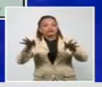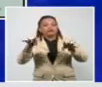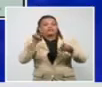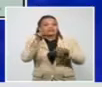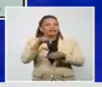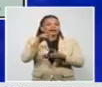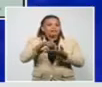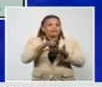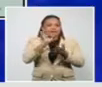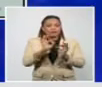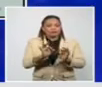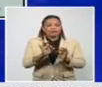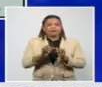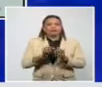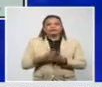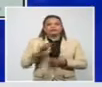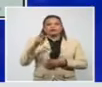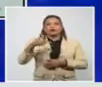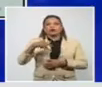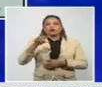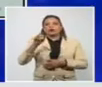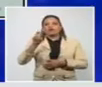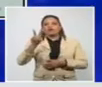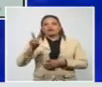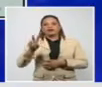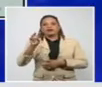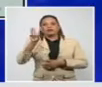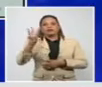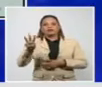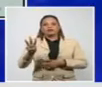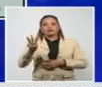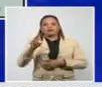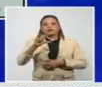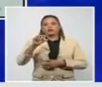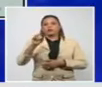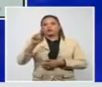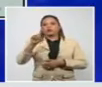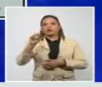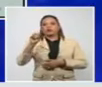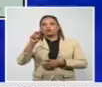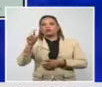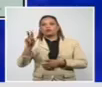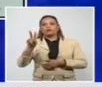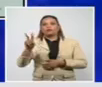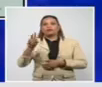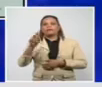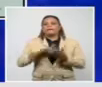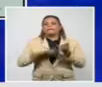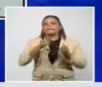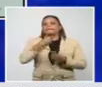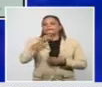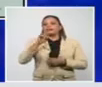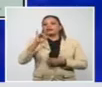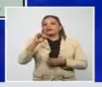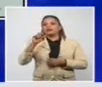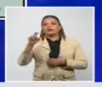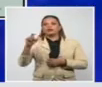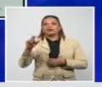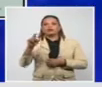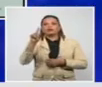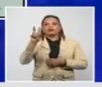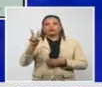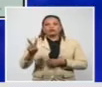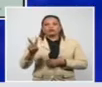territorio. Jovellanos 3, de Colón, Perico y Limonar, 2 de cada uno, y 1 de Cali,